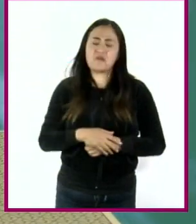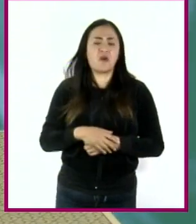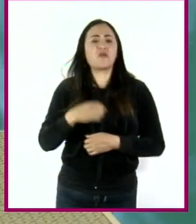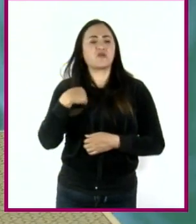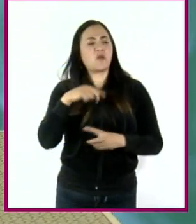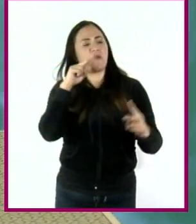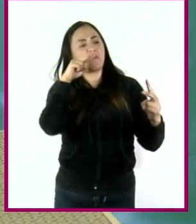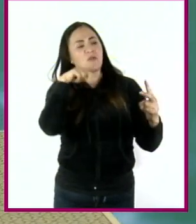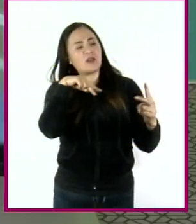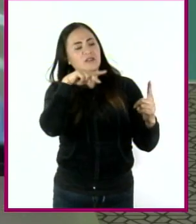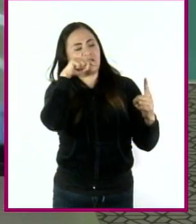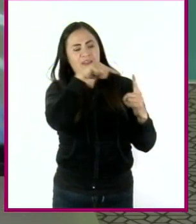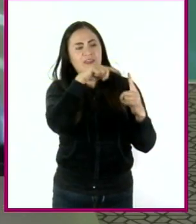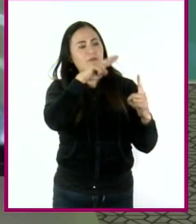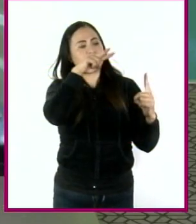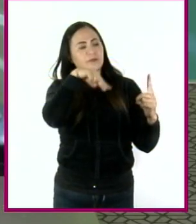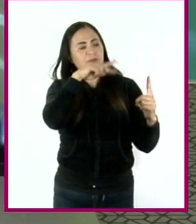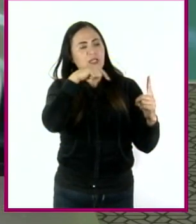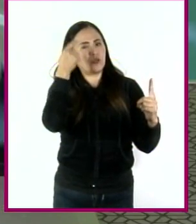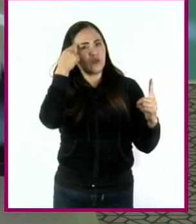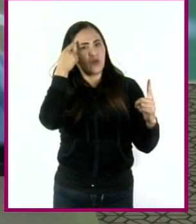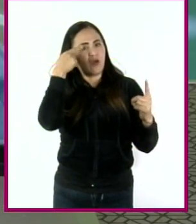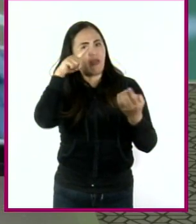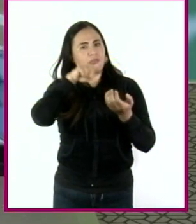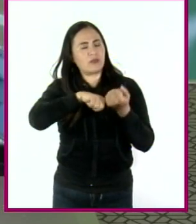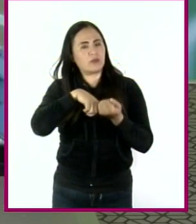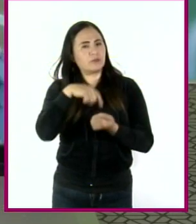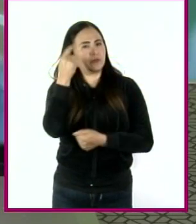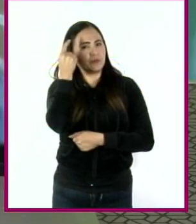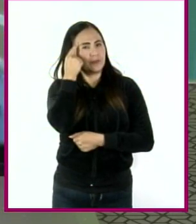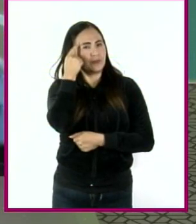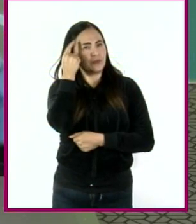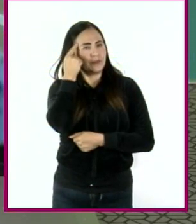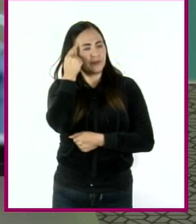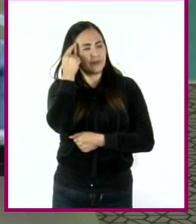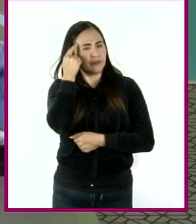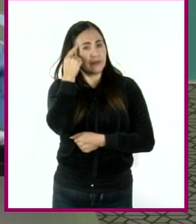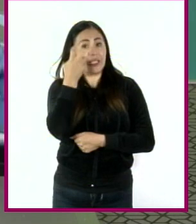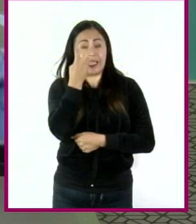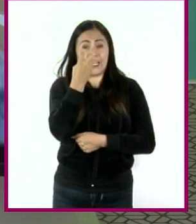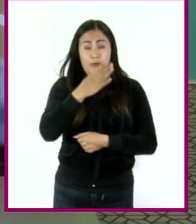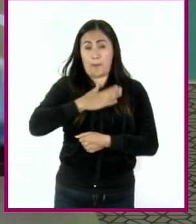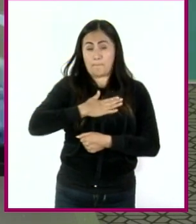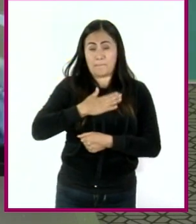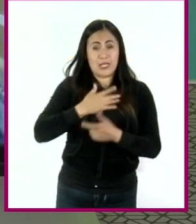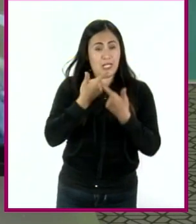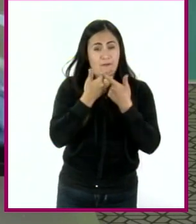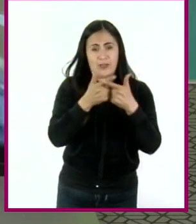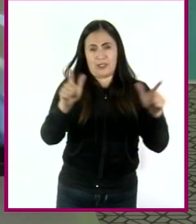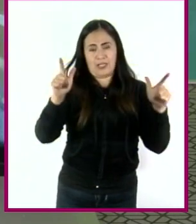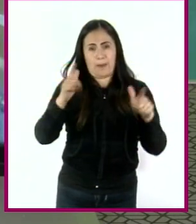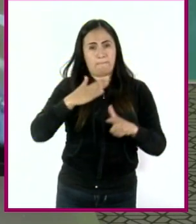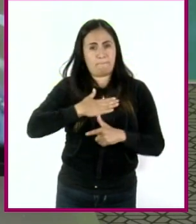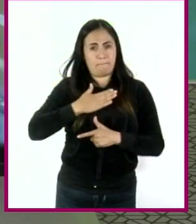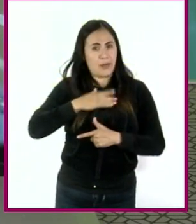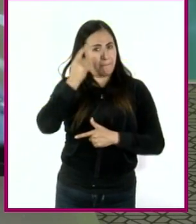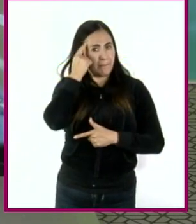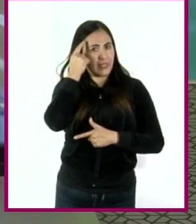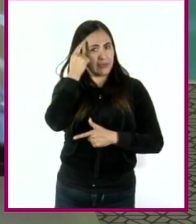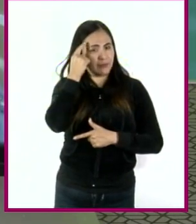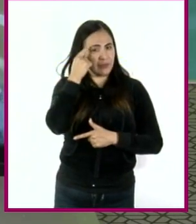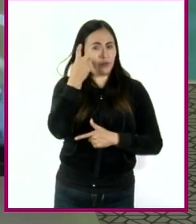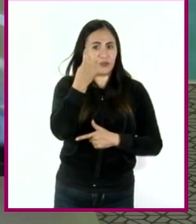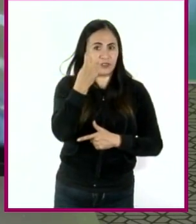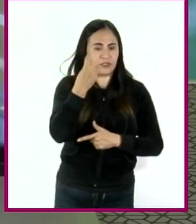ocurra, bueno o malo, y tú no lo vas a saber. La libertad de nuestros pensamientos, la máxima